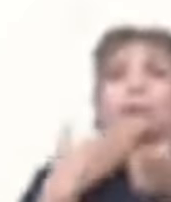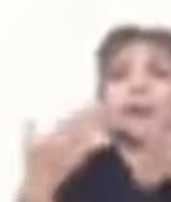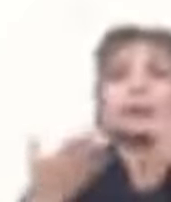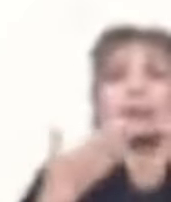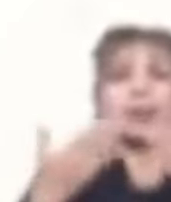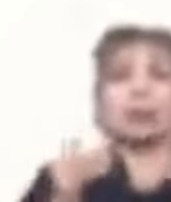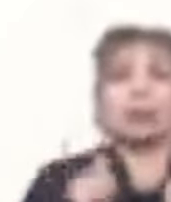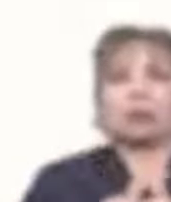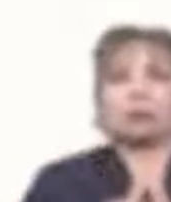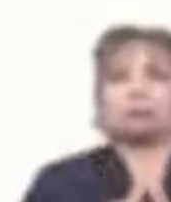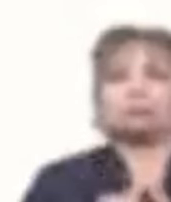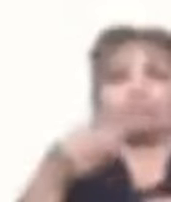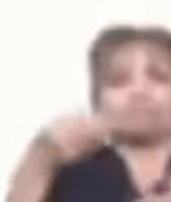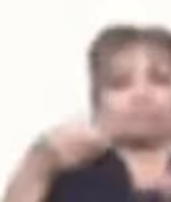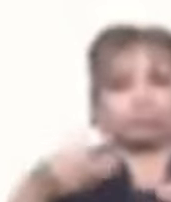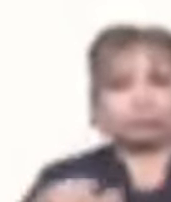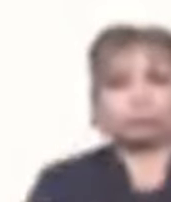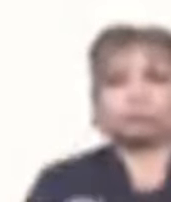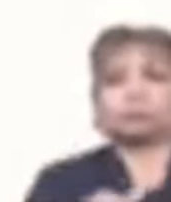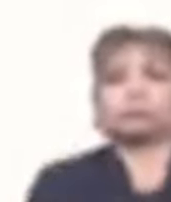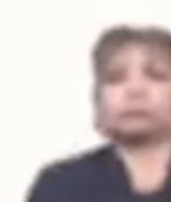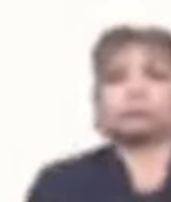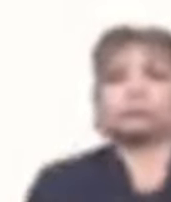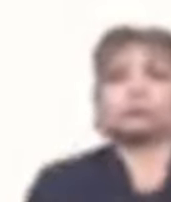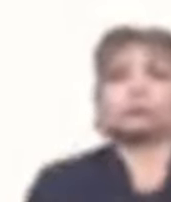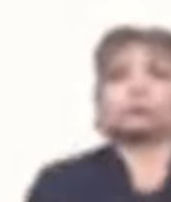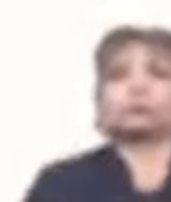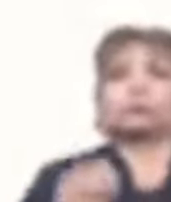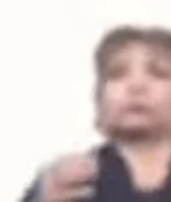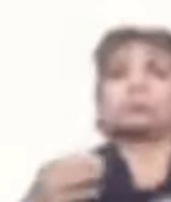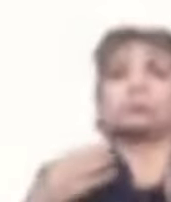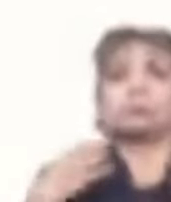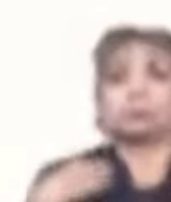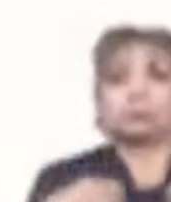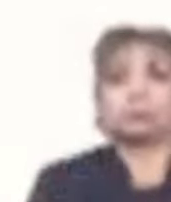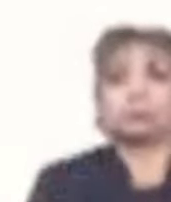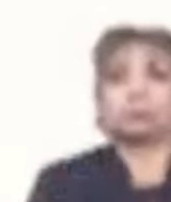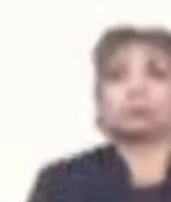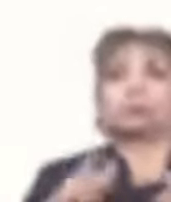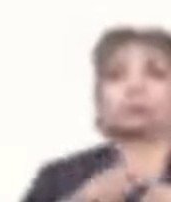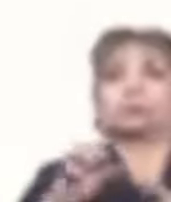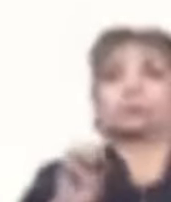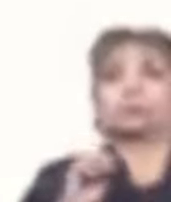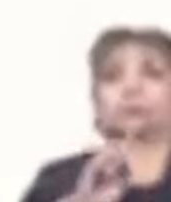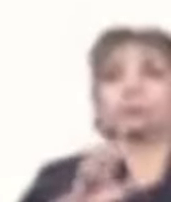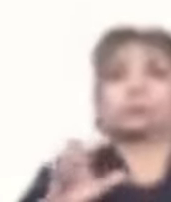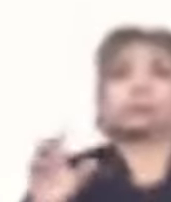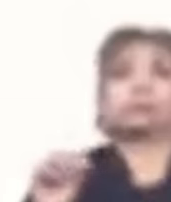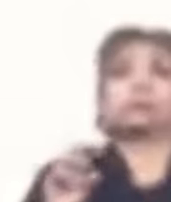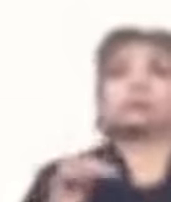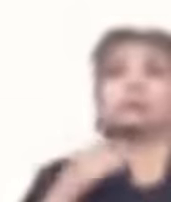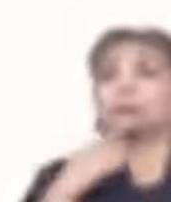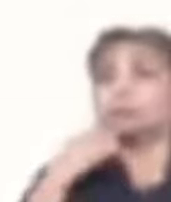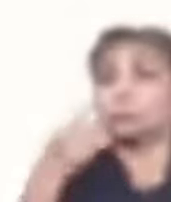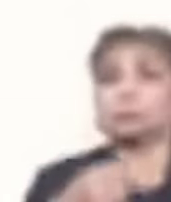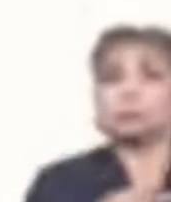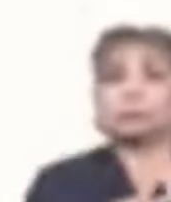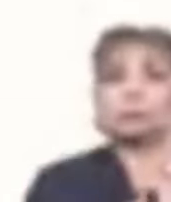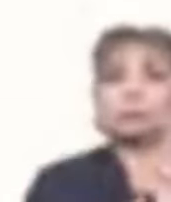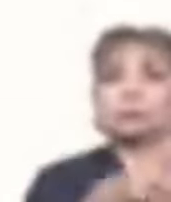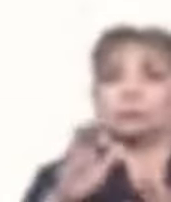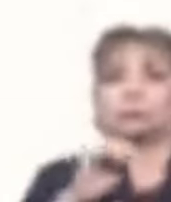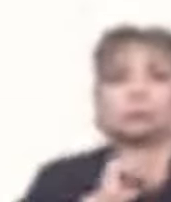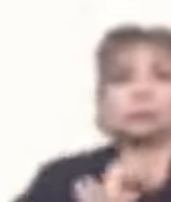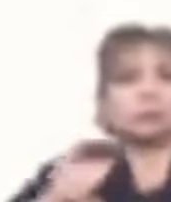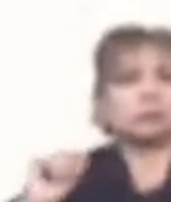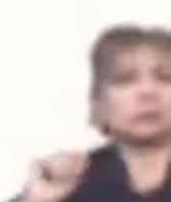donde justamente la doctora Teioneco presentó su posición